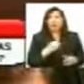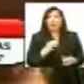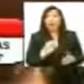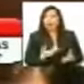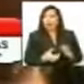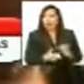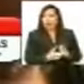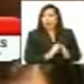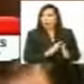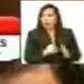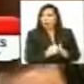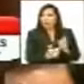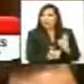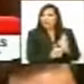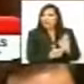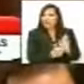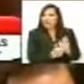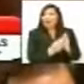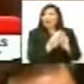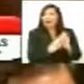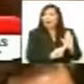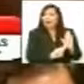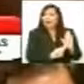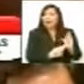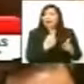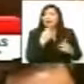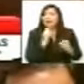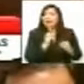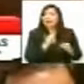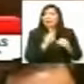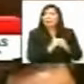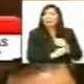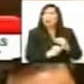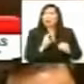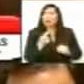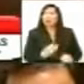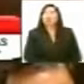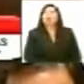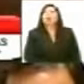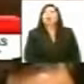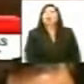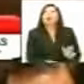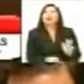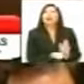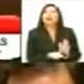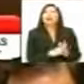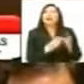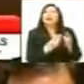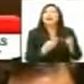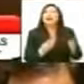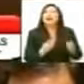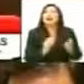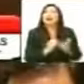esta legislatura toda la legislación reglamentaria que creó el Sistema Nacional Anticorrupción, la legislación en materia